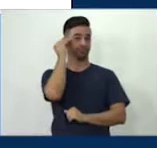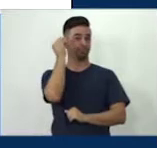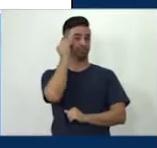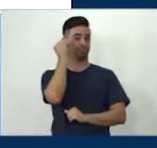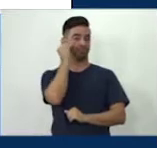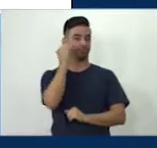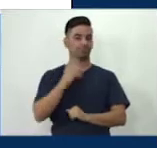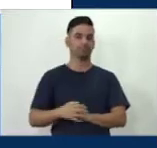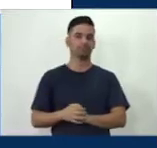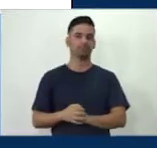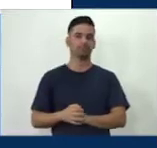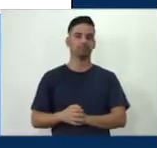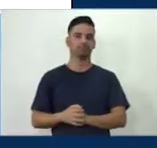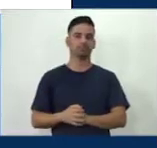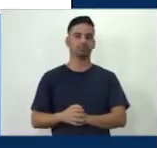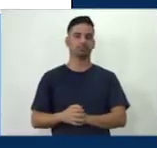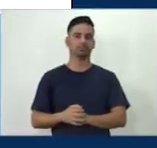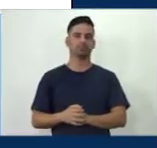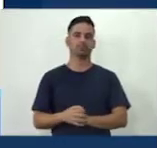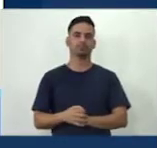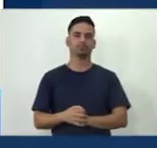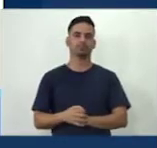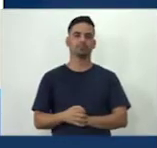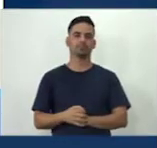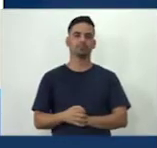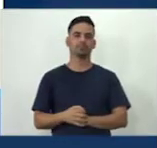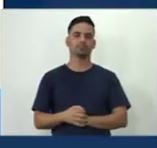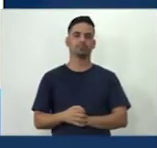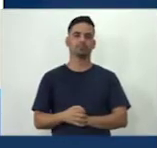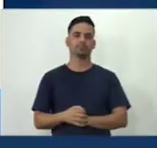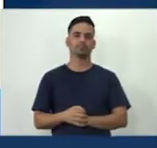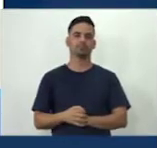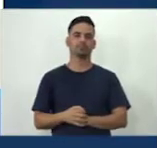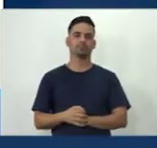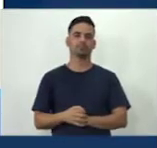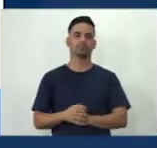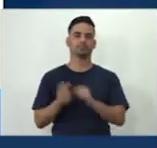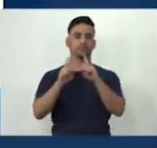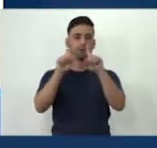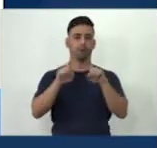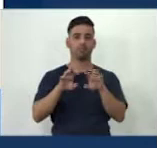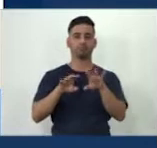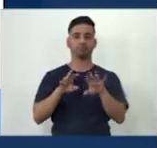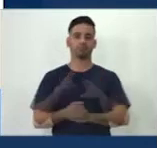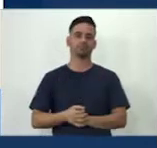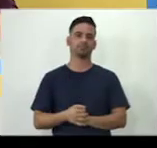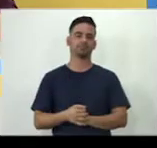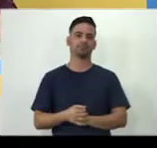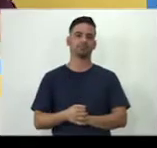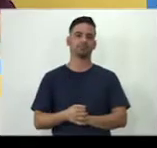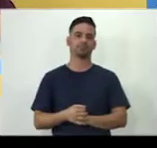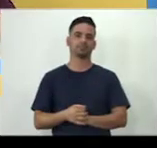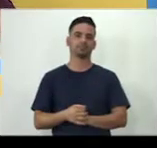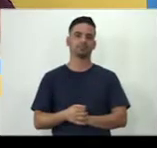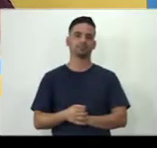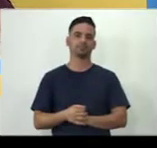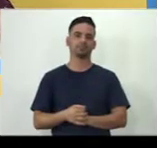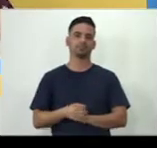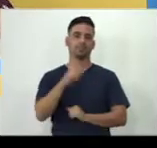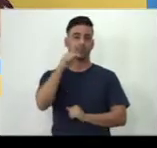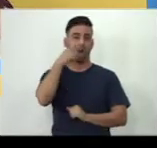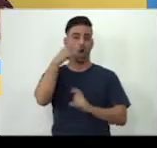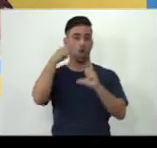interactivos de autoevaluación. De la misma forma, el repasador virtual. Por lo tanto, vamos a entrar